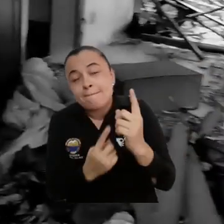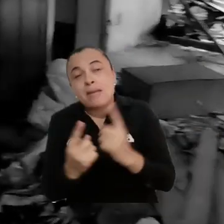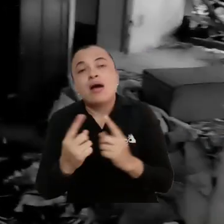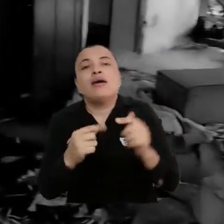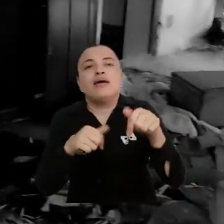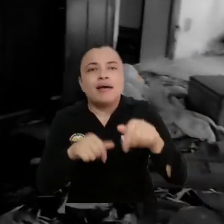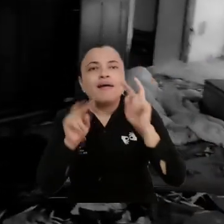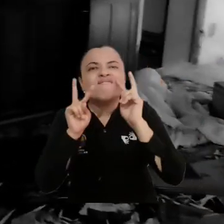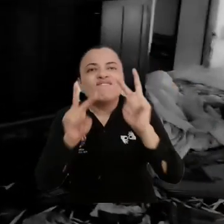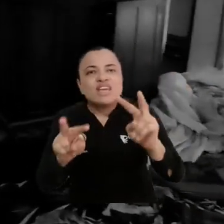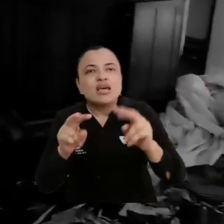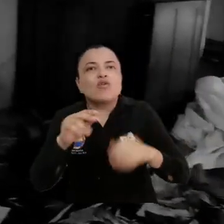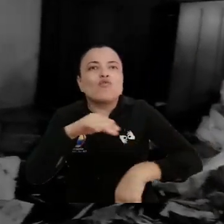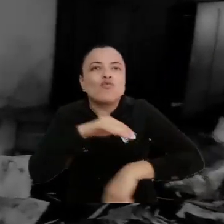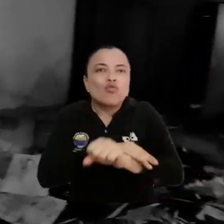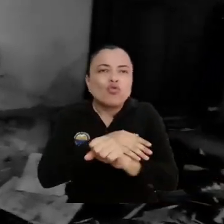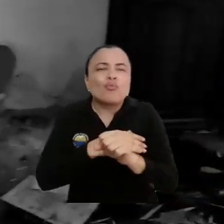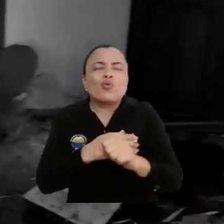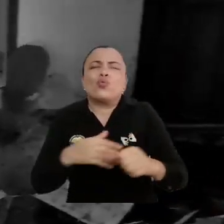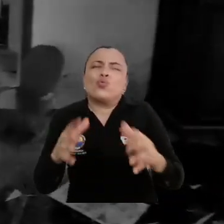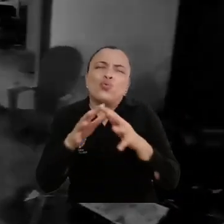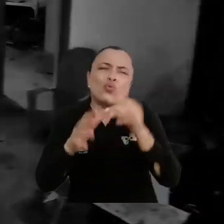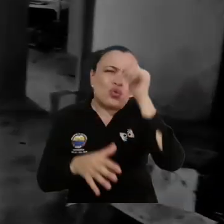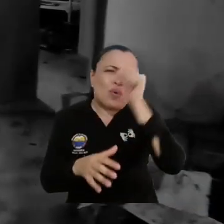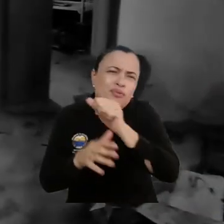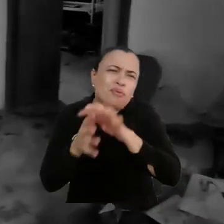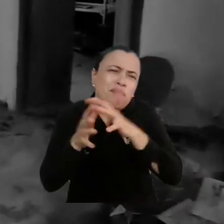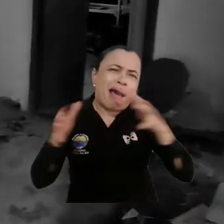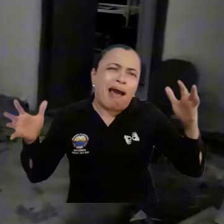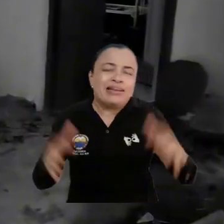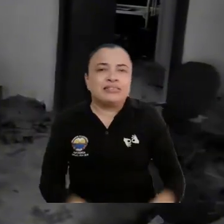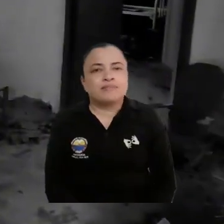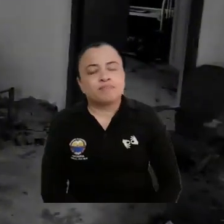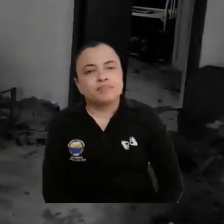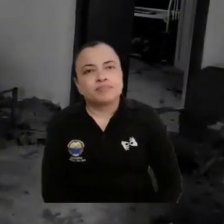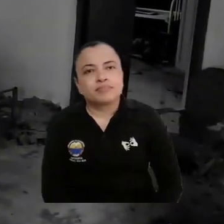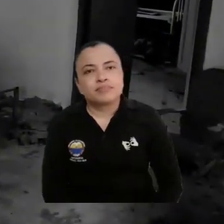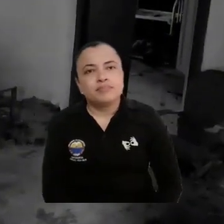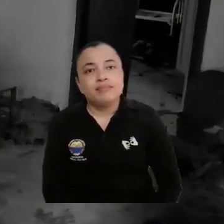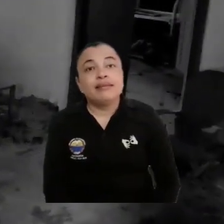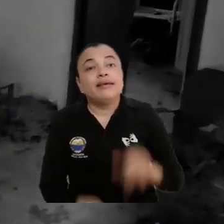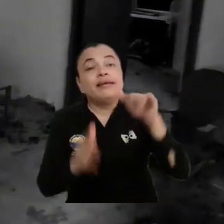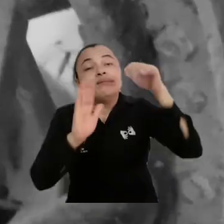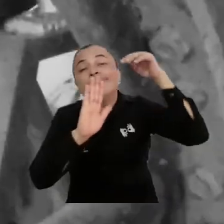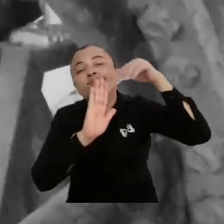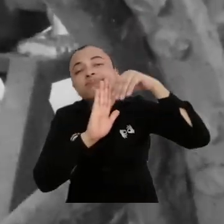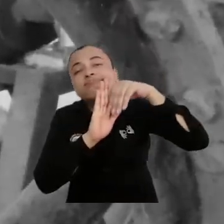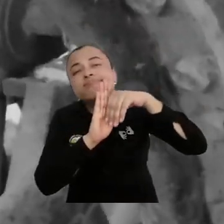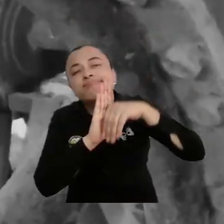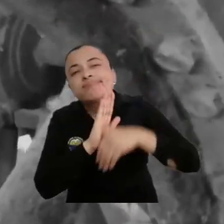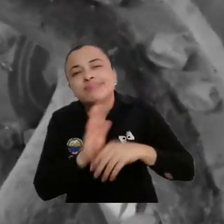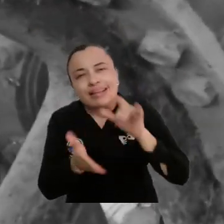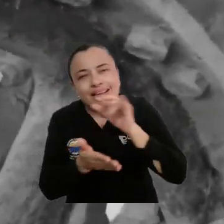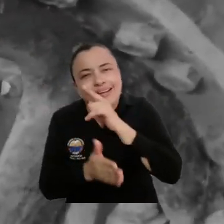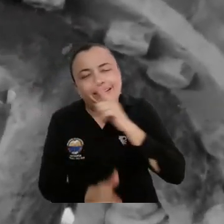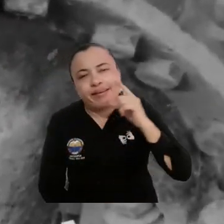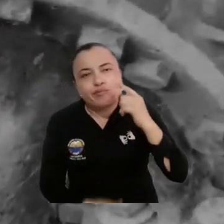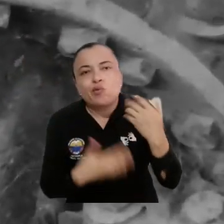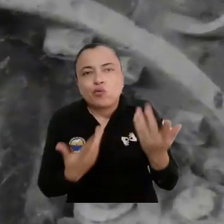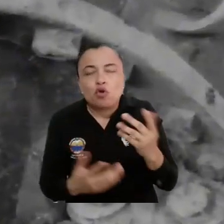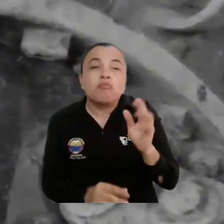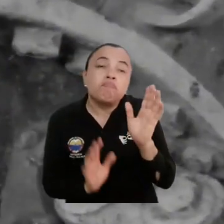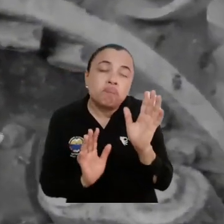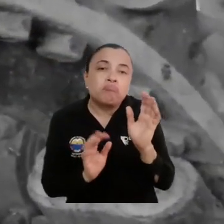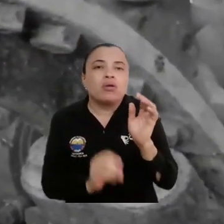se llenaba de Hirokasaka. El declive de Hirokasaka se explica por múltiples factores. La vejez de sus propietarios